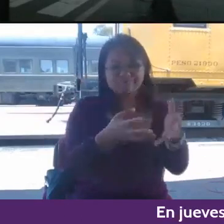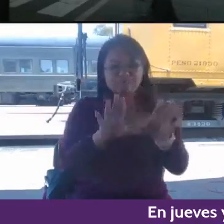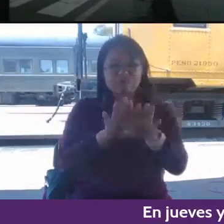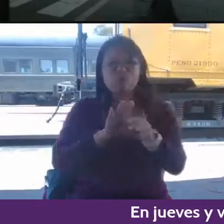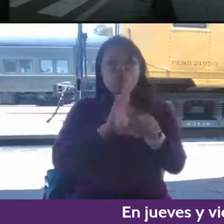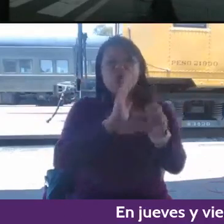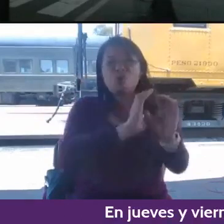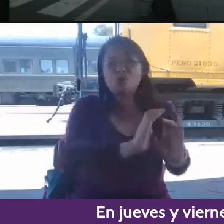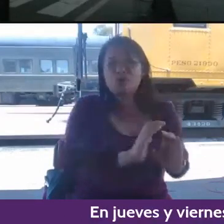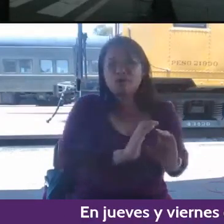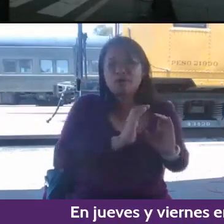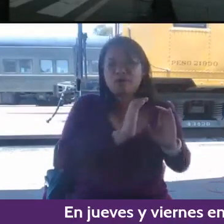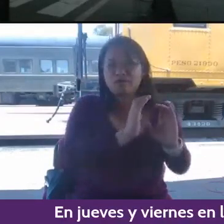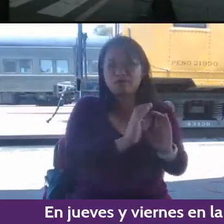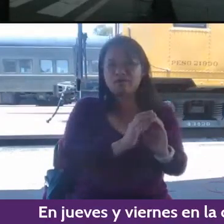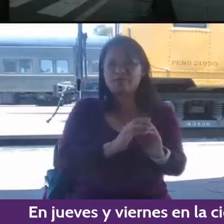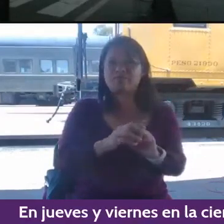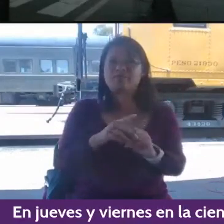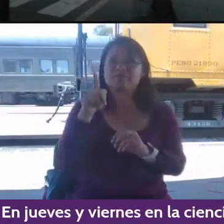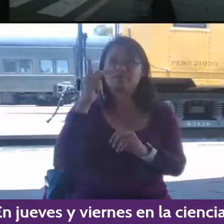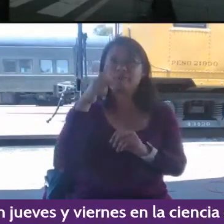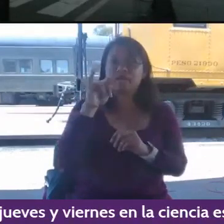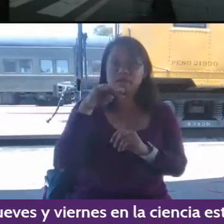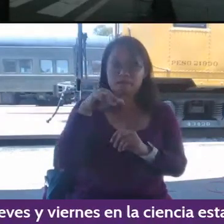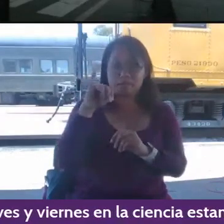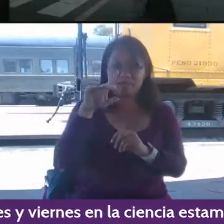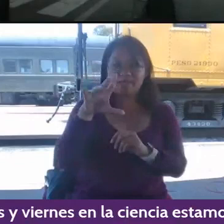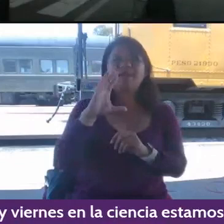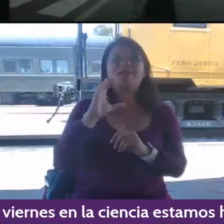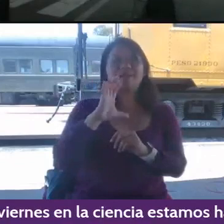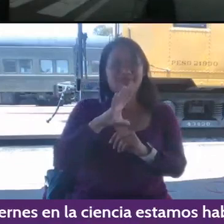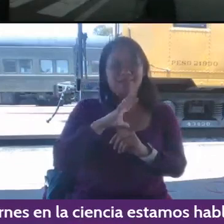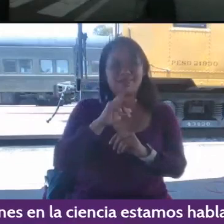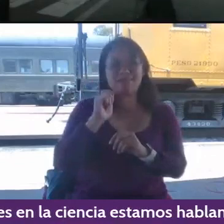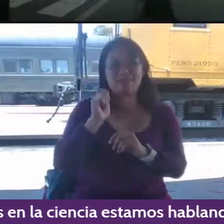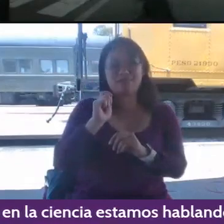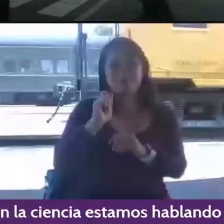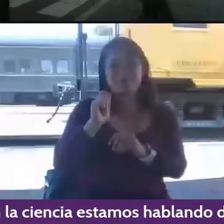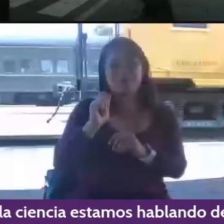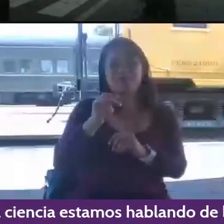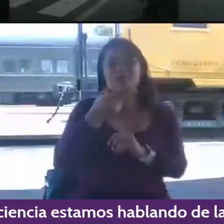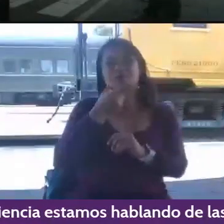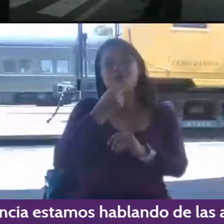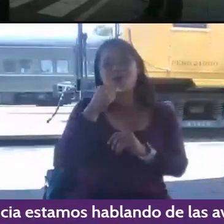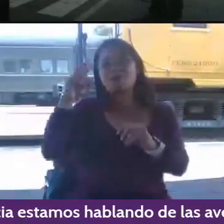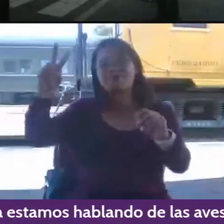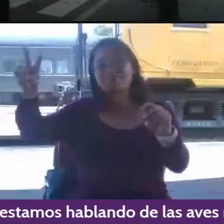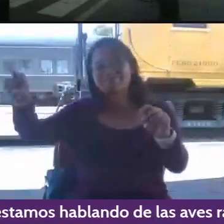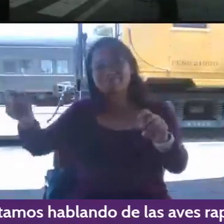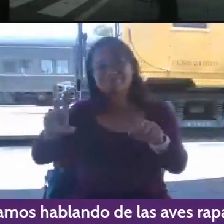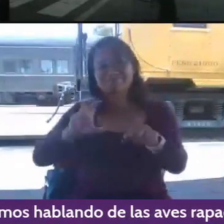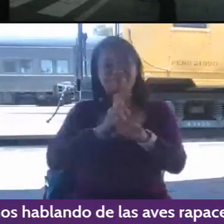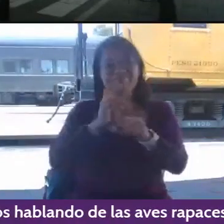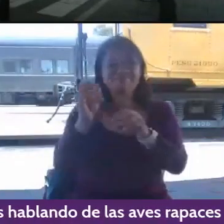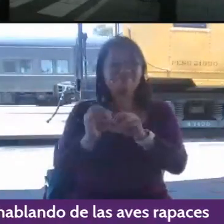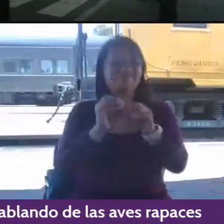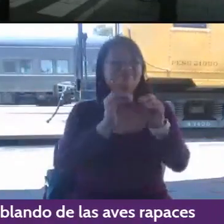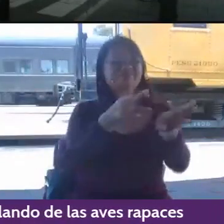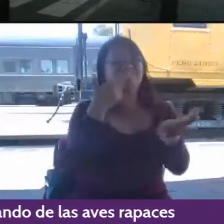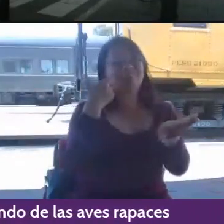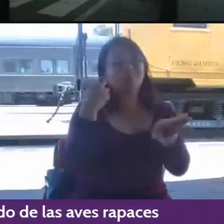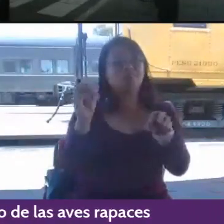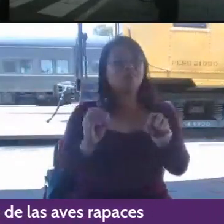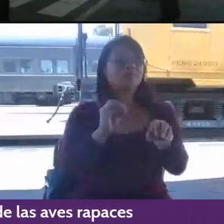De hecho, Quimérides en observación tenía un novio que era de vida silvestre. Entonces de pronto pasaba el lechuzo volando, se metía a la UMA y le llevaba